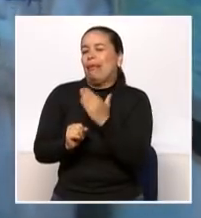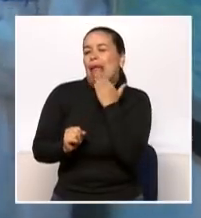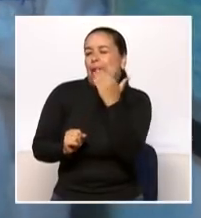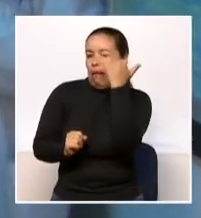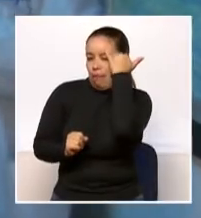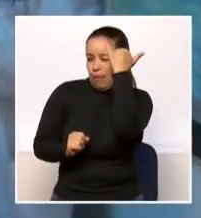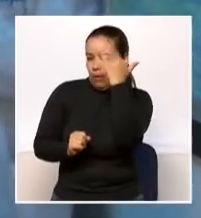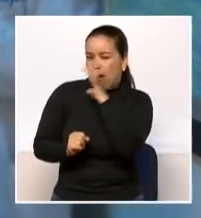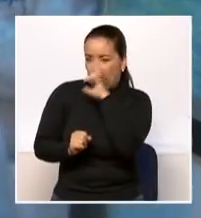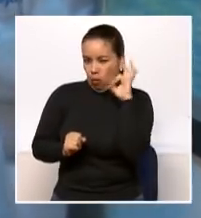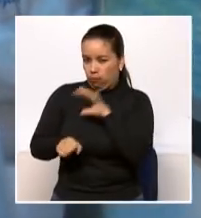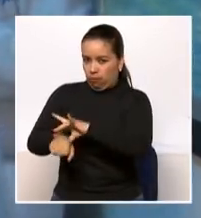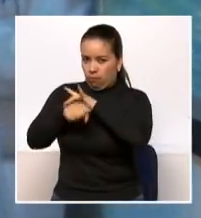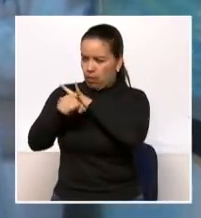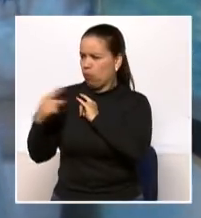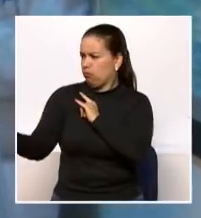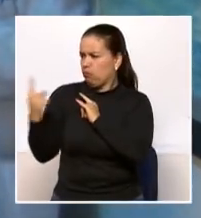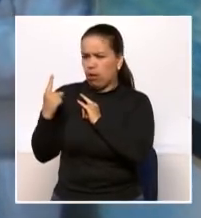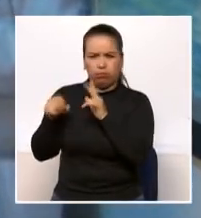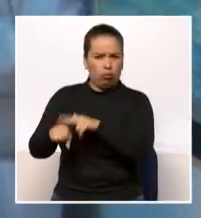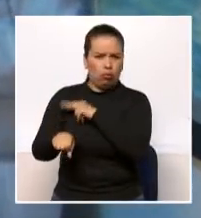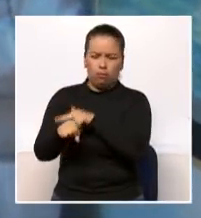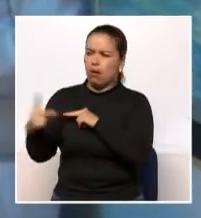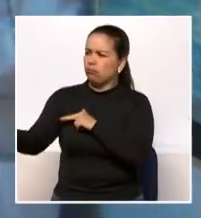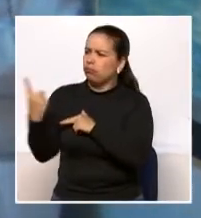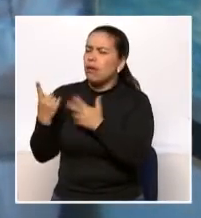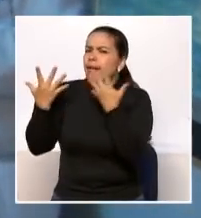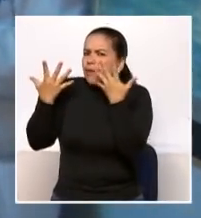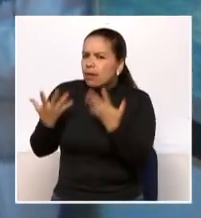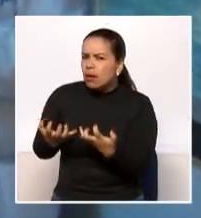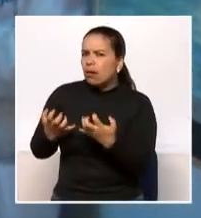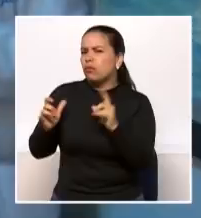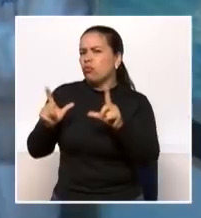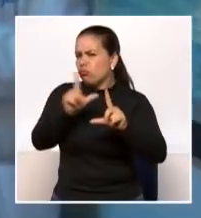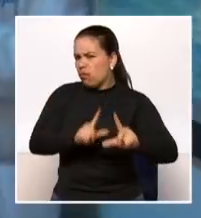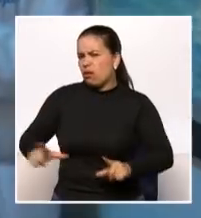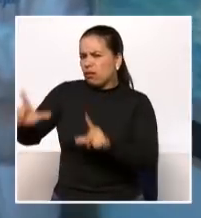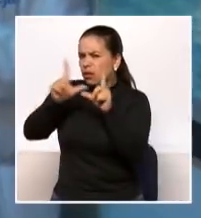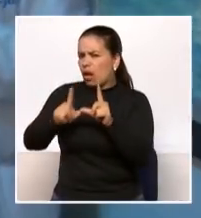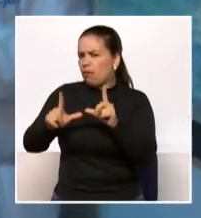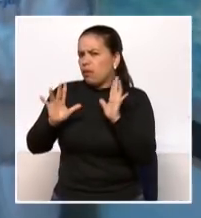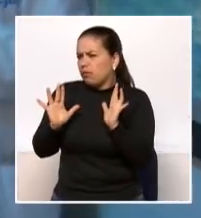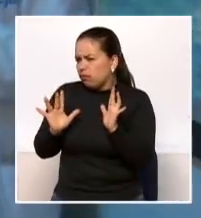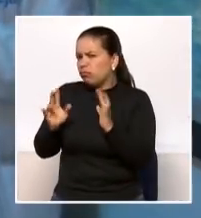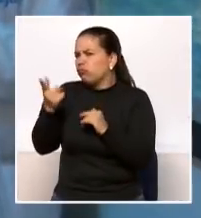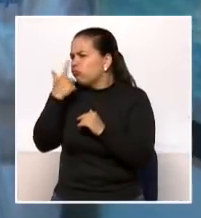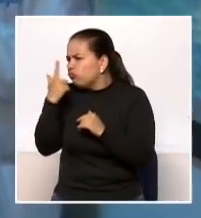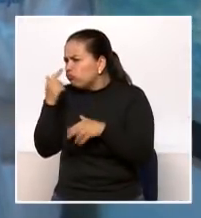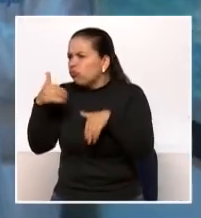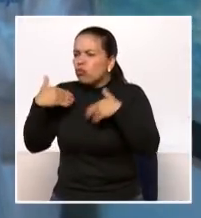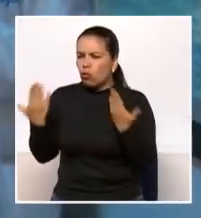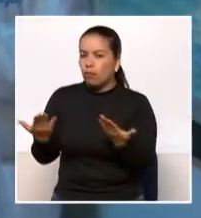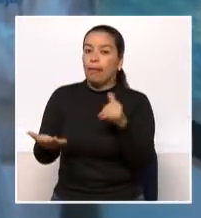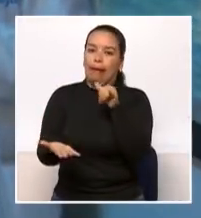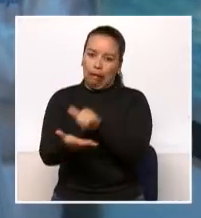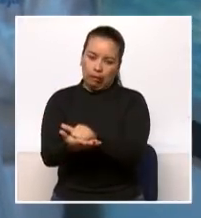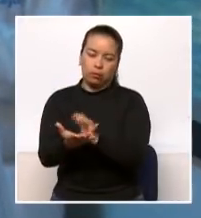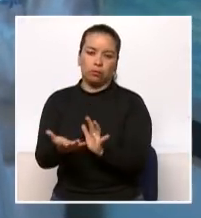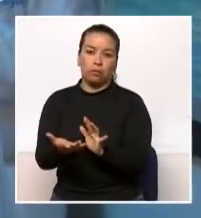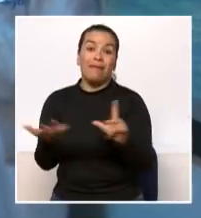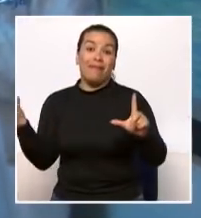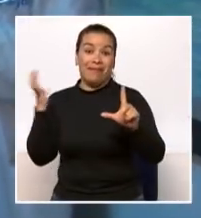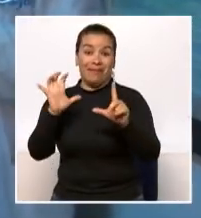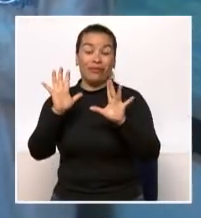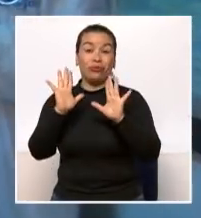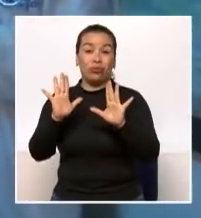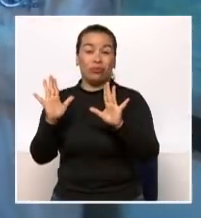César Canizales viene a una consulta y quiere hacerse exámenes de chequeo, que es lo que nosotros queremos, así como tenemos el programa del Día para